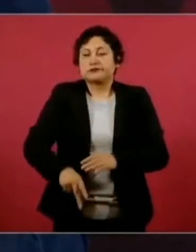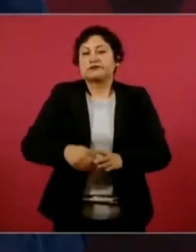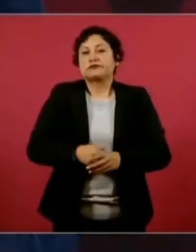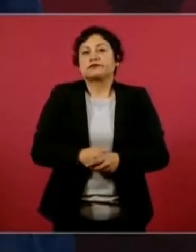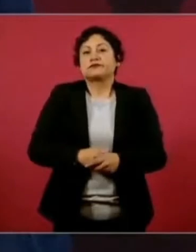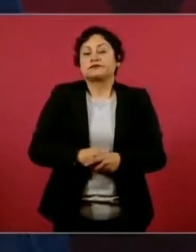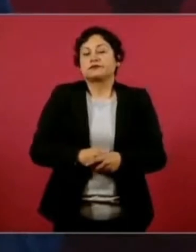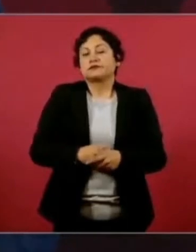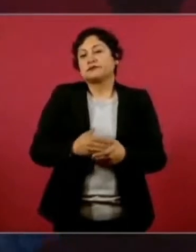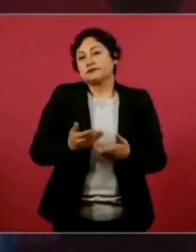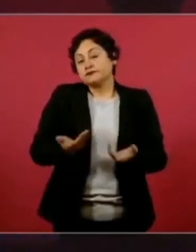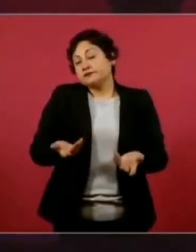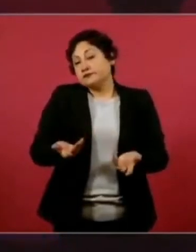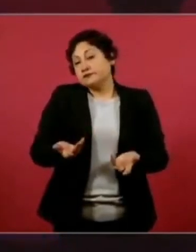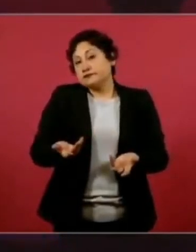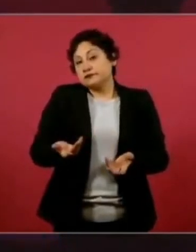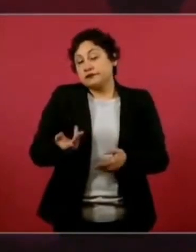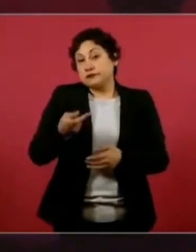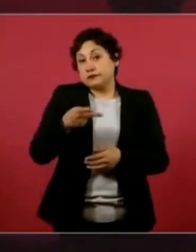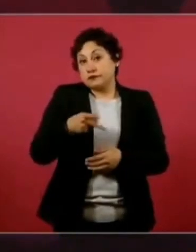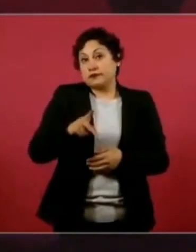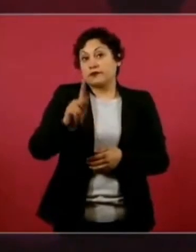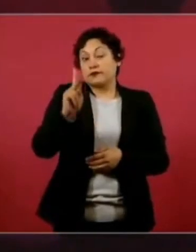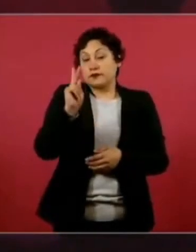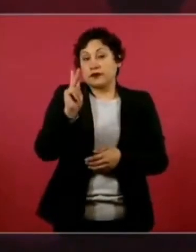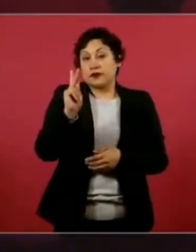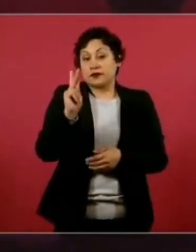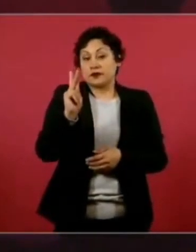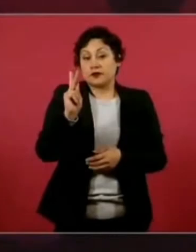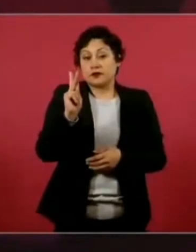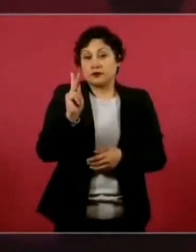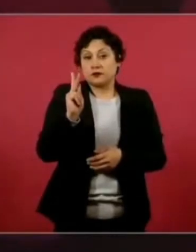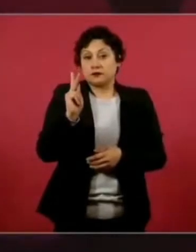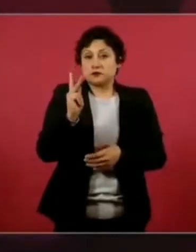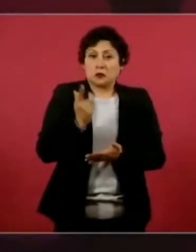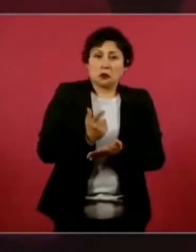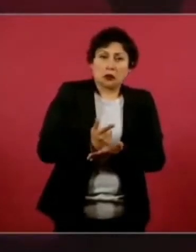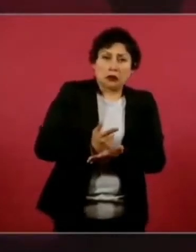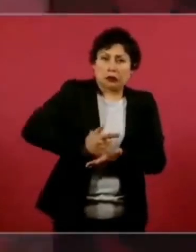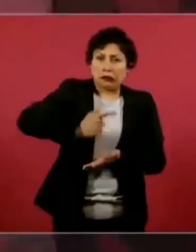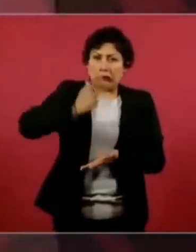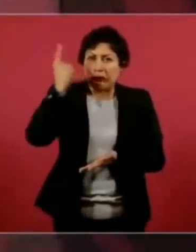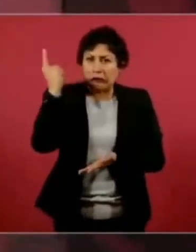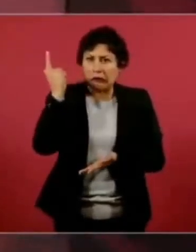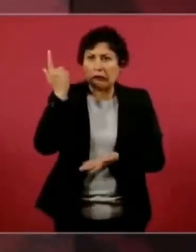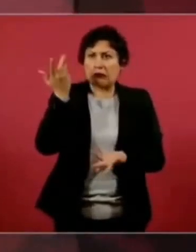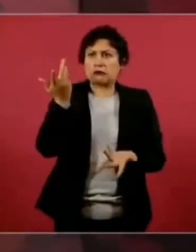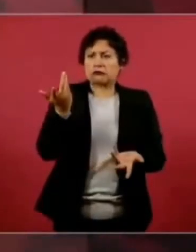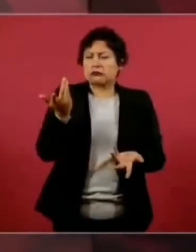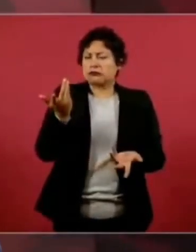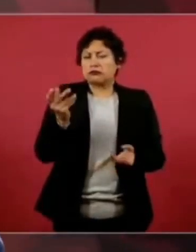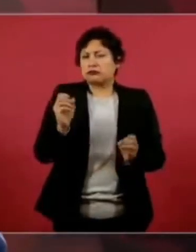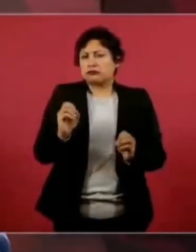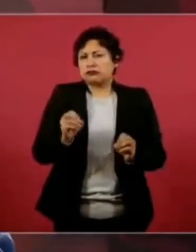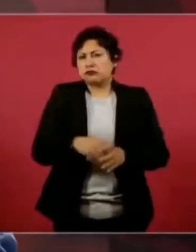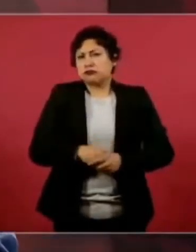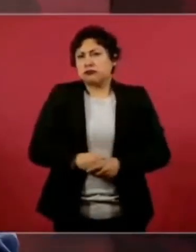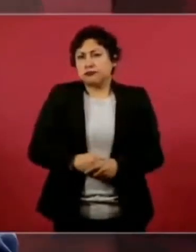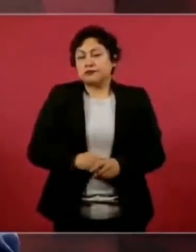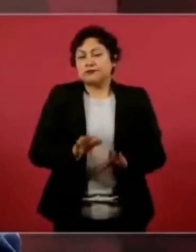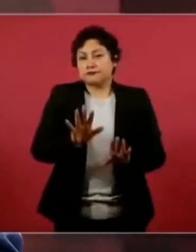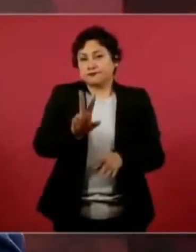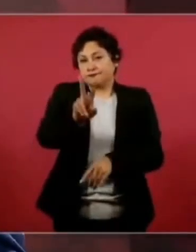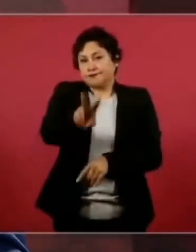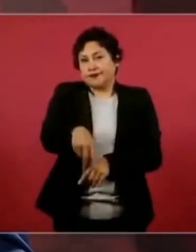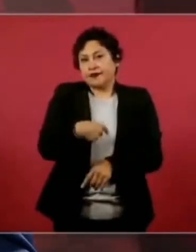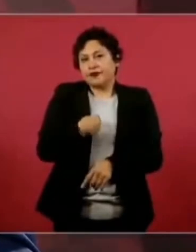Sin embargo, no ha pasado a mayores. Una de las cosas que más lamento fue el